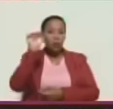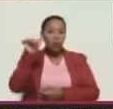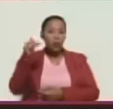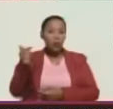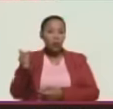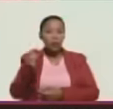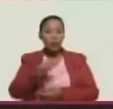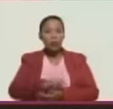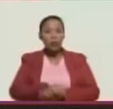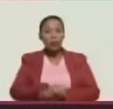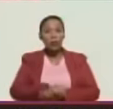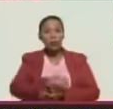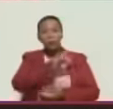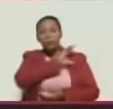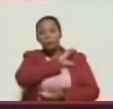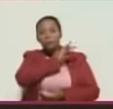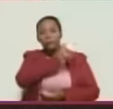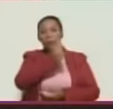rector